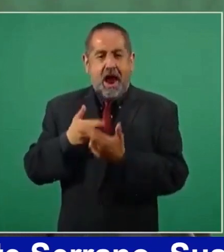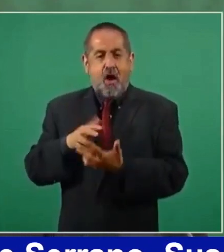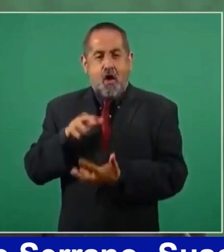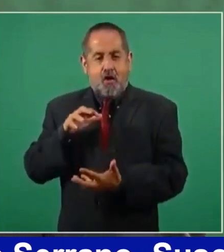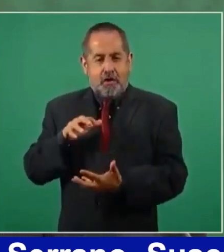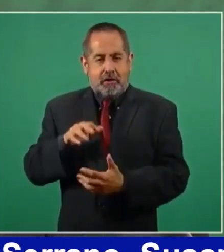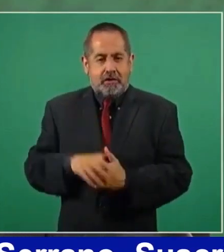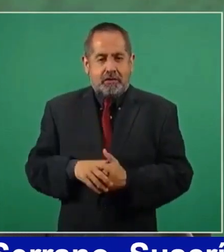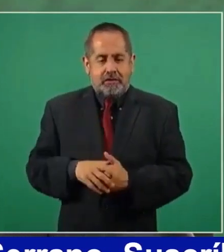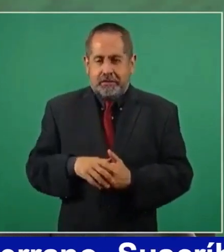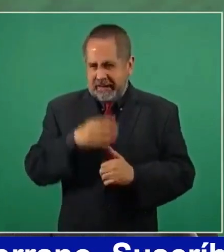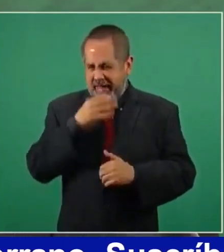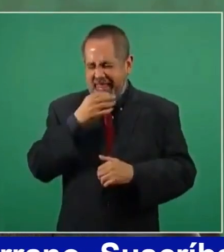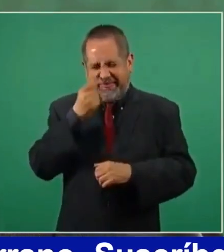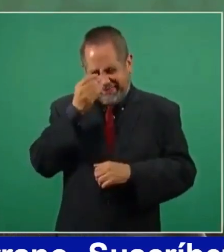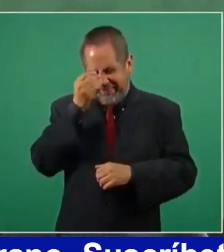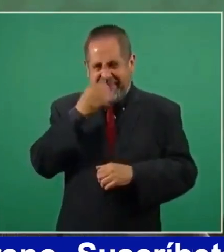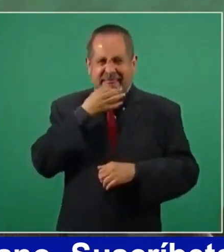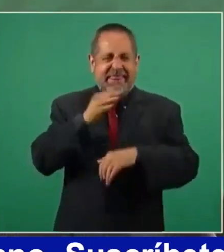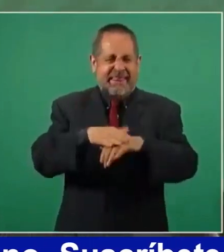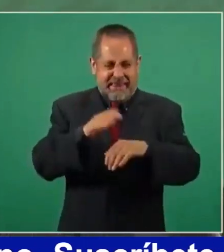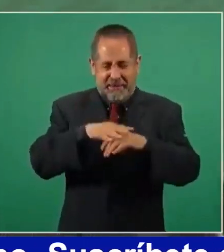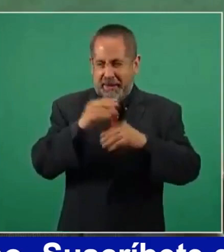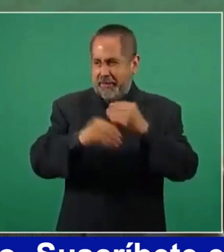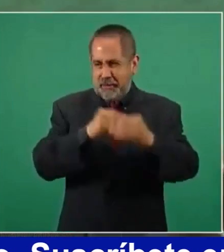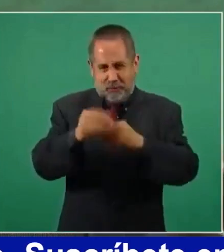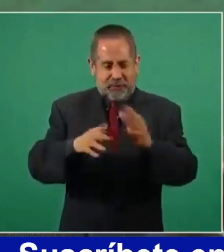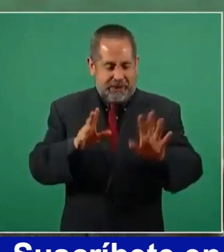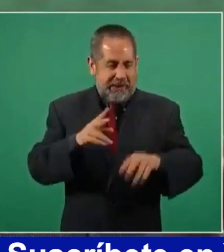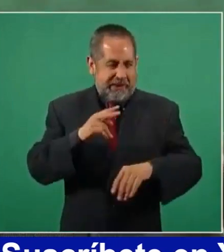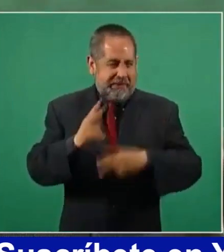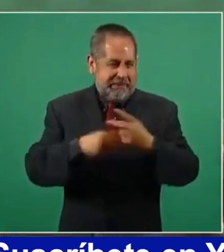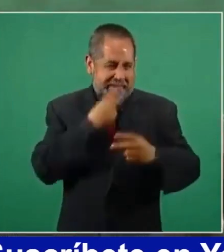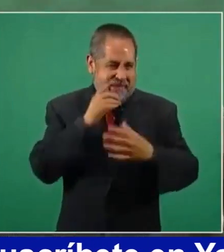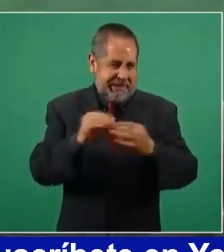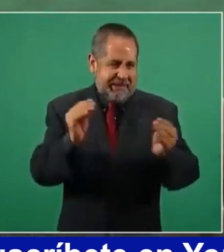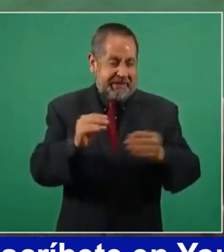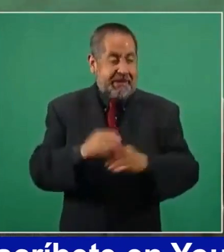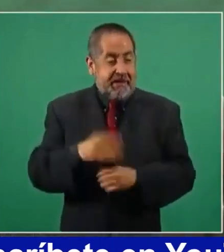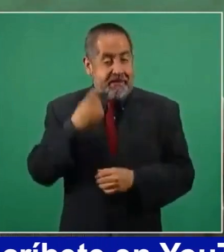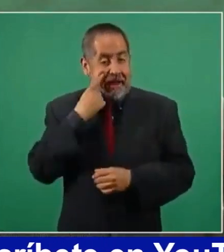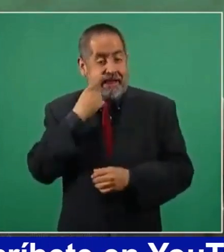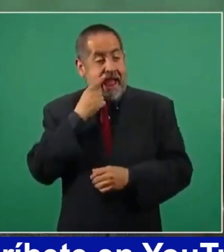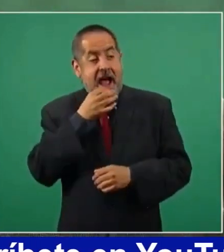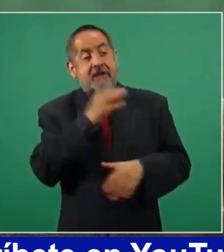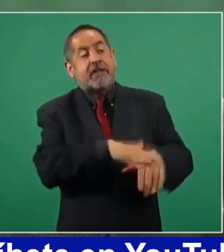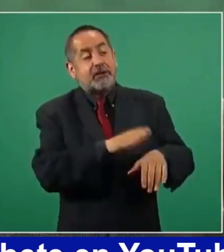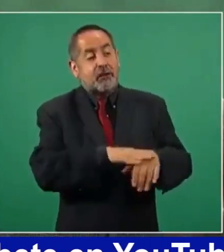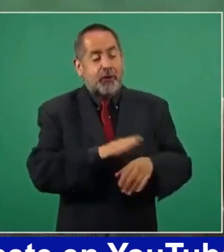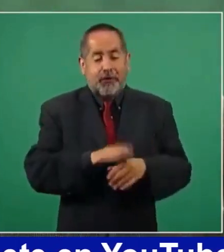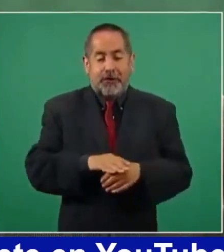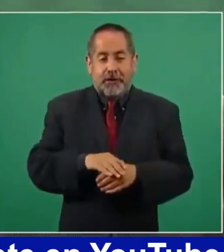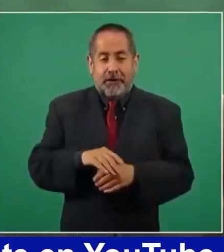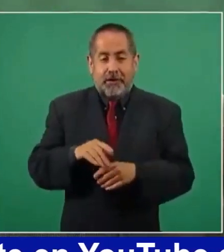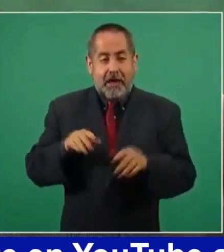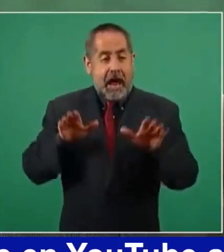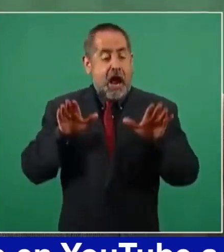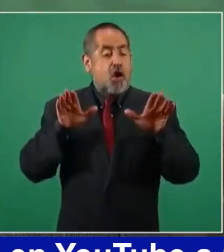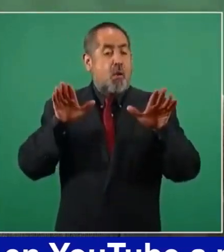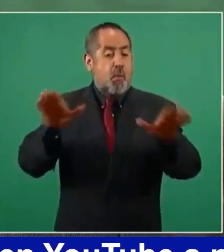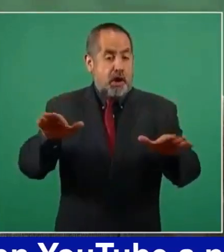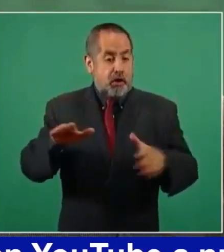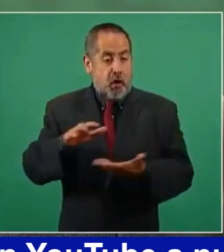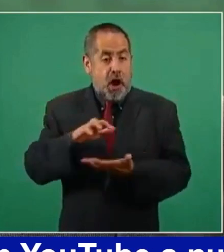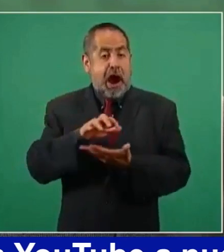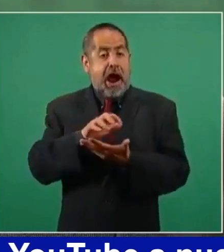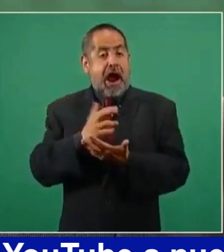a ver, la polémica, buena, con los ahorros del aeropuerto,